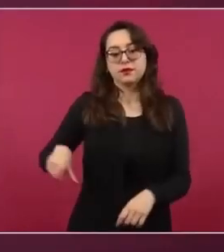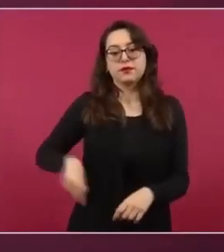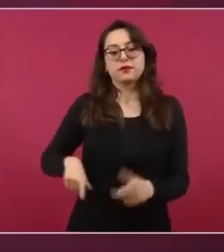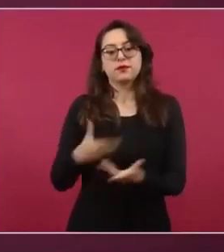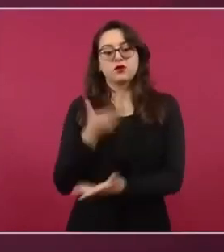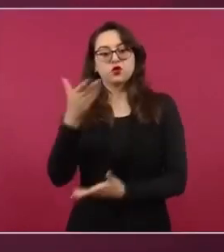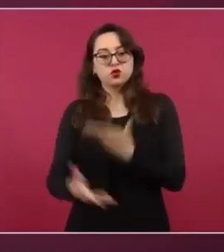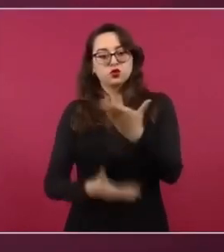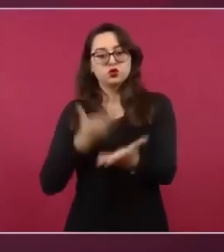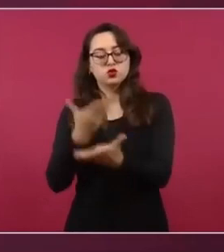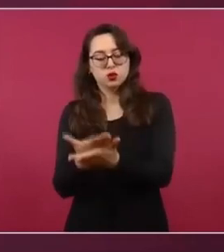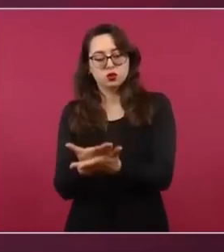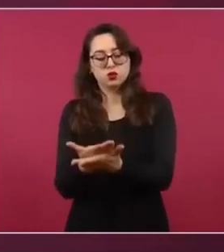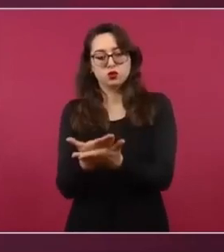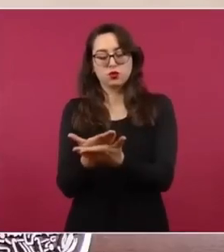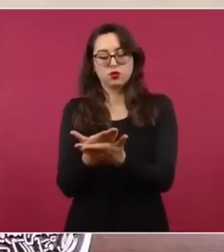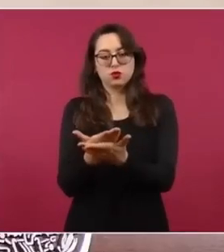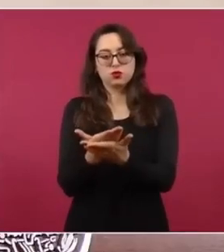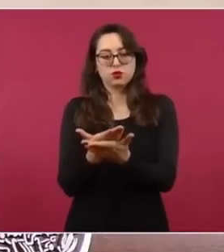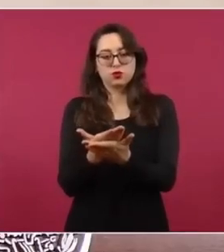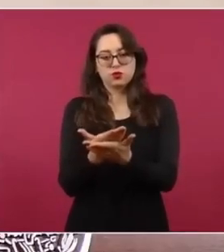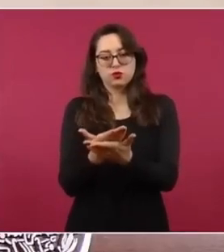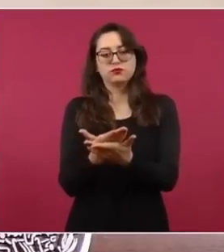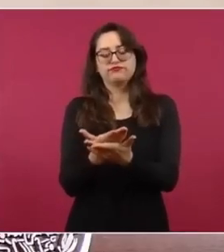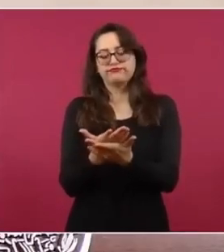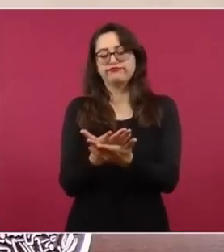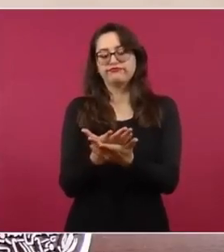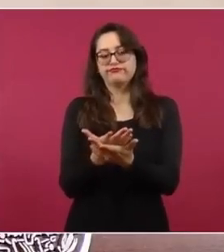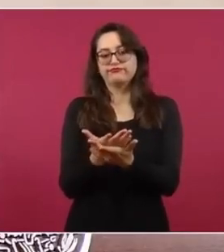con el propósito de mejorar